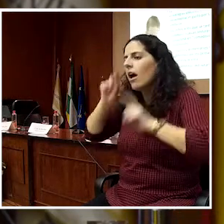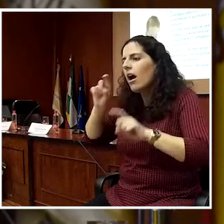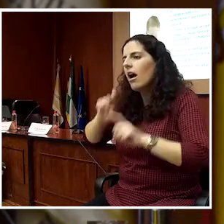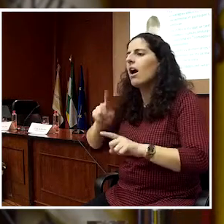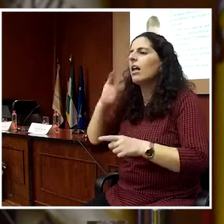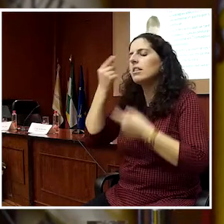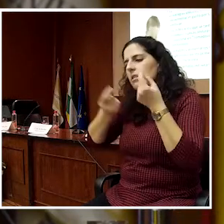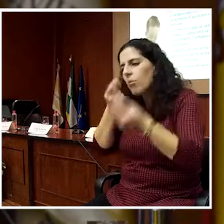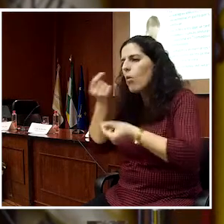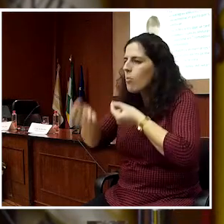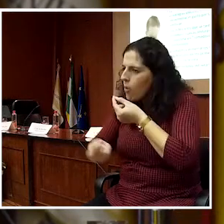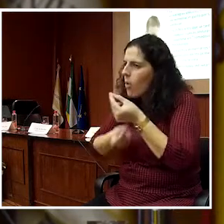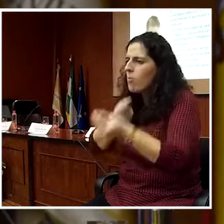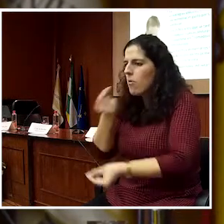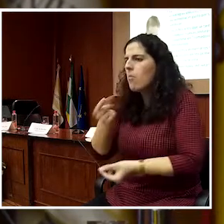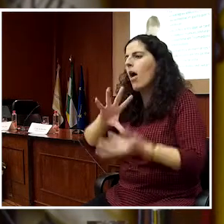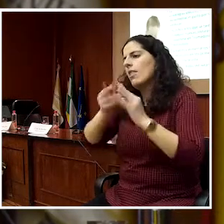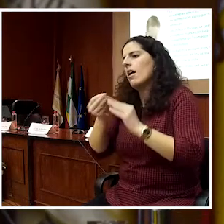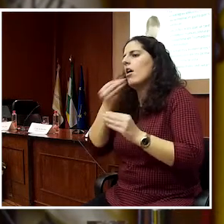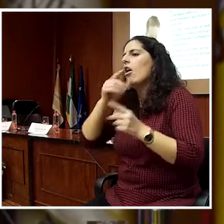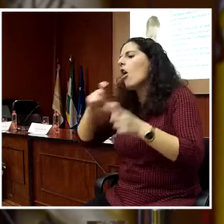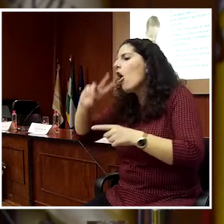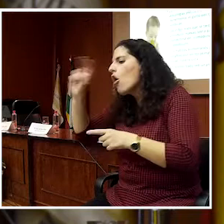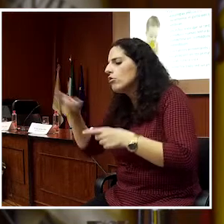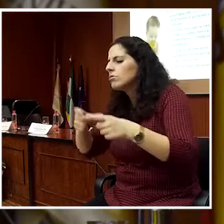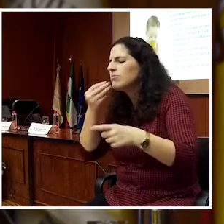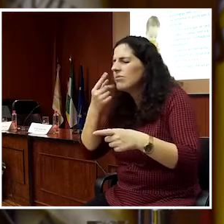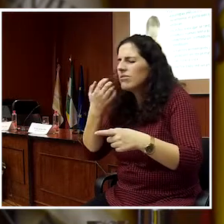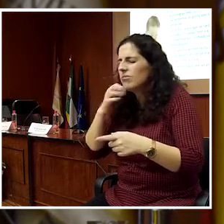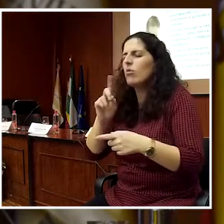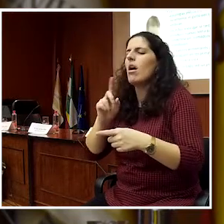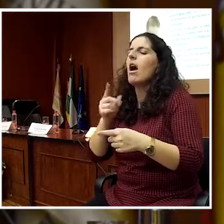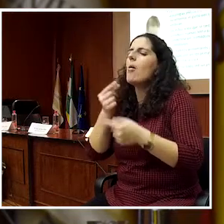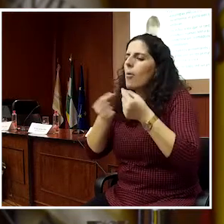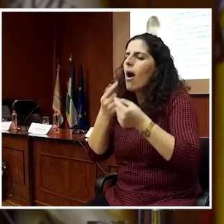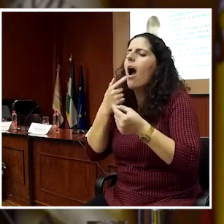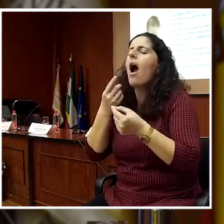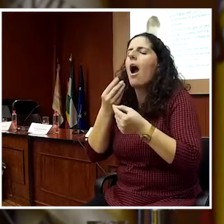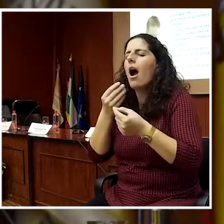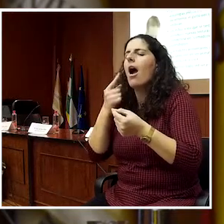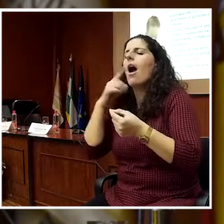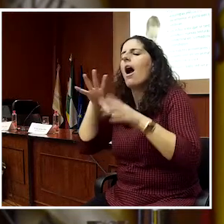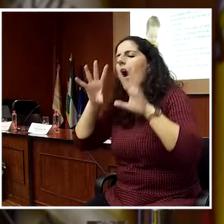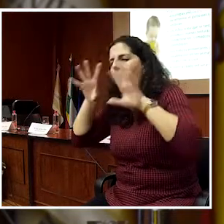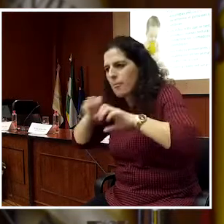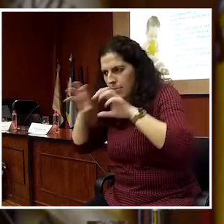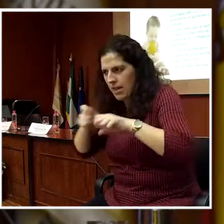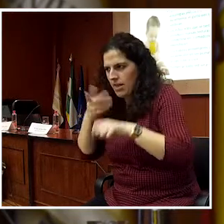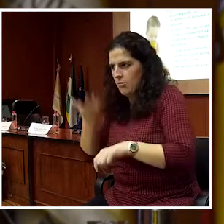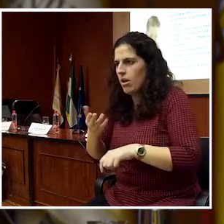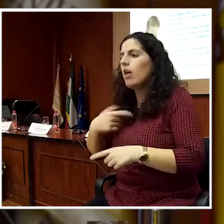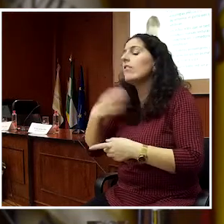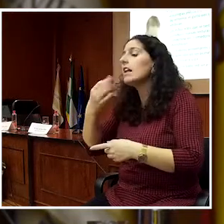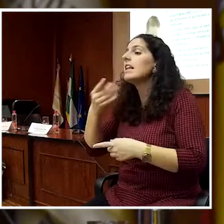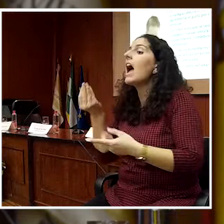nosotros tratemos de que vayan incorporando otro tipo de alimentos con otros sabores, y la estrategia tiene que ser